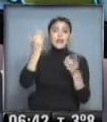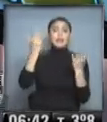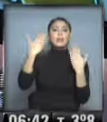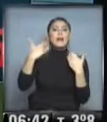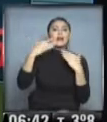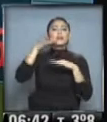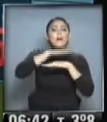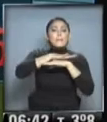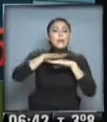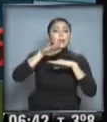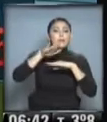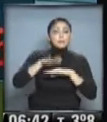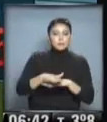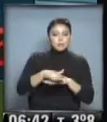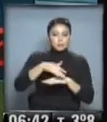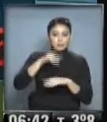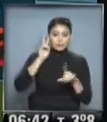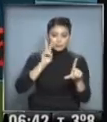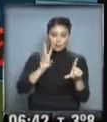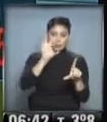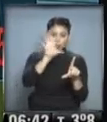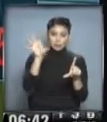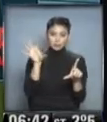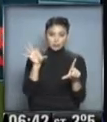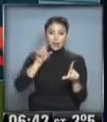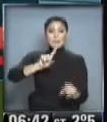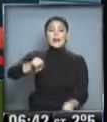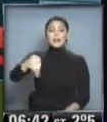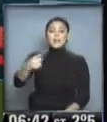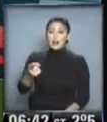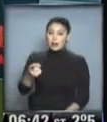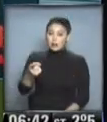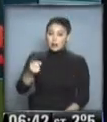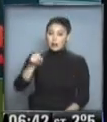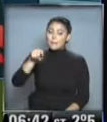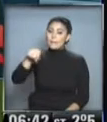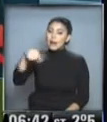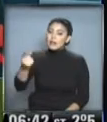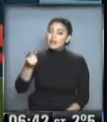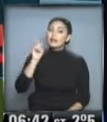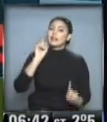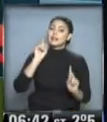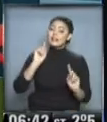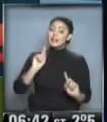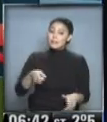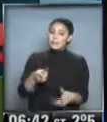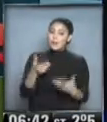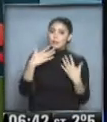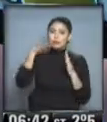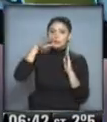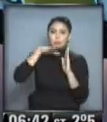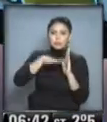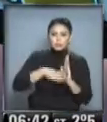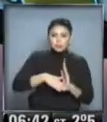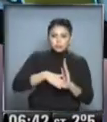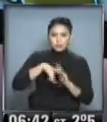temperaturas mínimas, especialmente en el sur de esta zona. Para mañana van a descender de manera bastante notable,